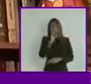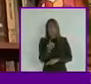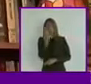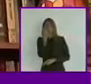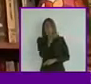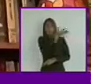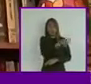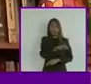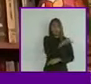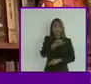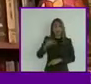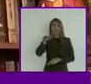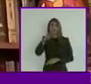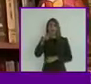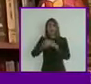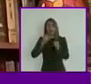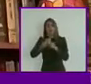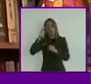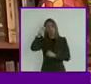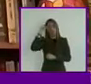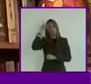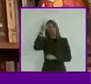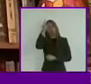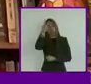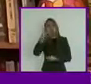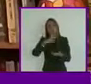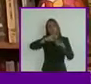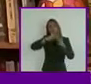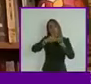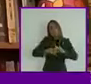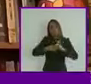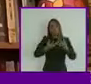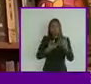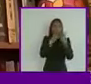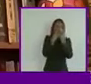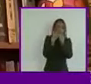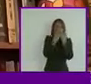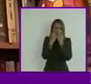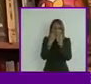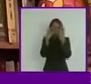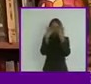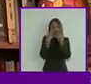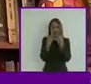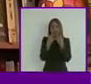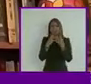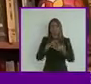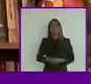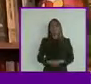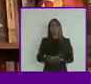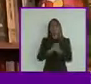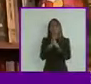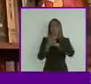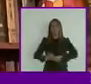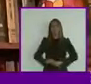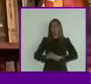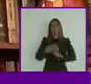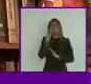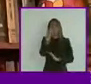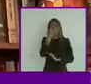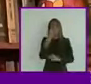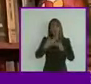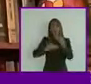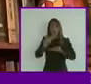19 años padece algún trastorno mental. La depresión, la salud, la ansiedad y los trastornos de comportamiento se encuentran entre las principales